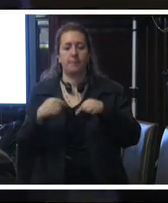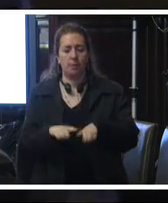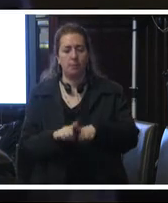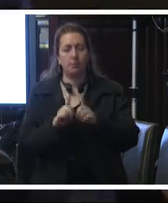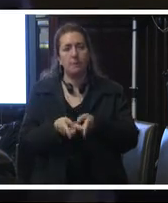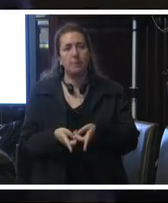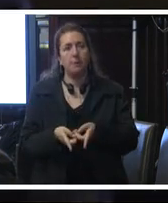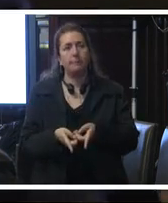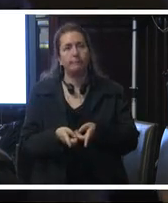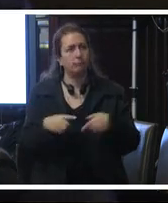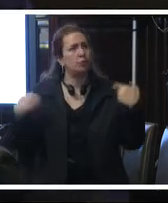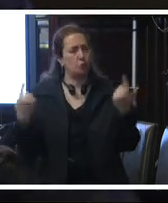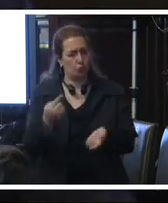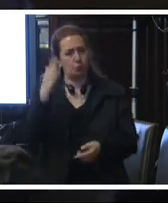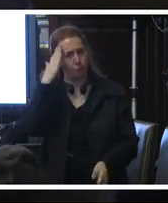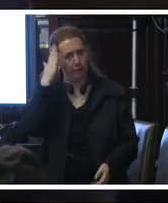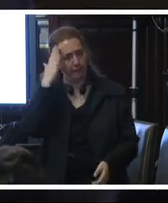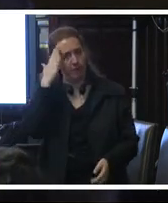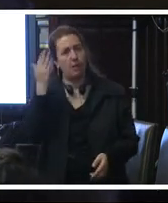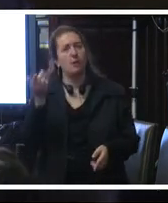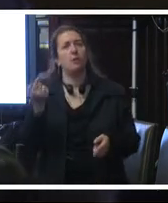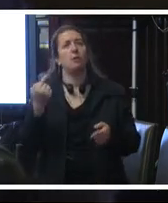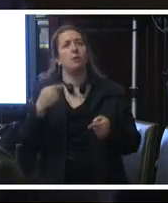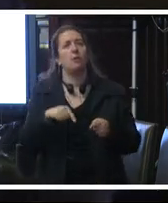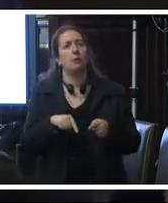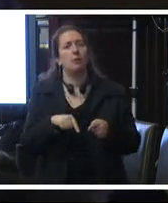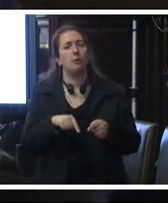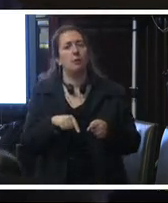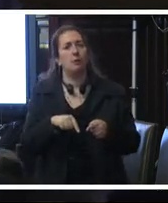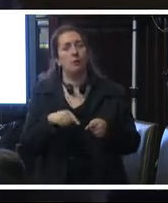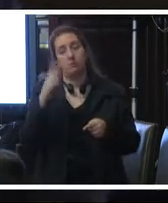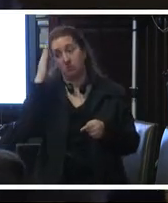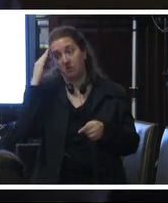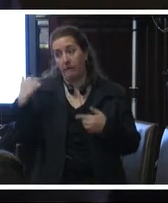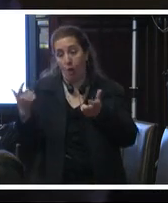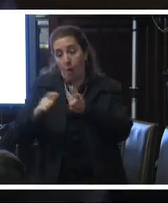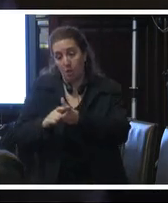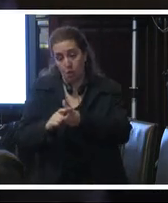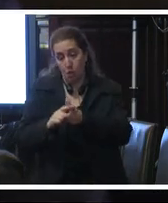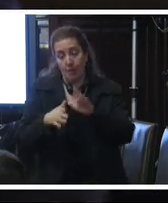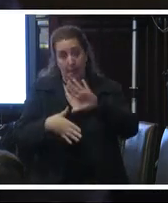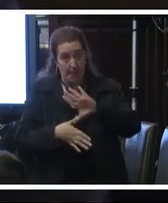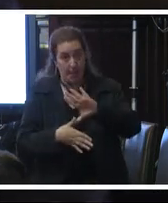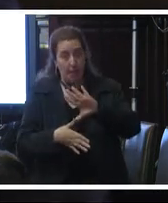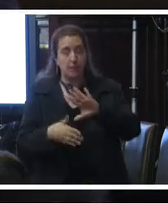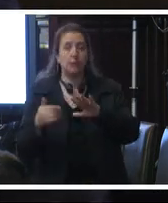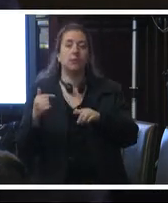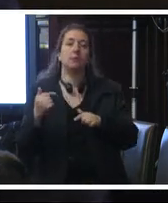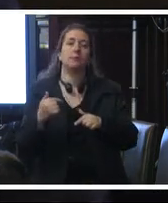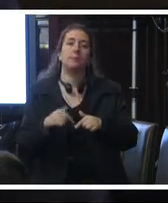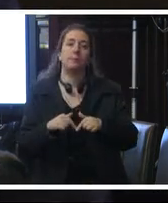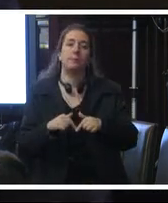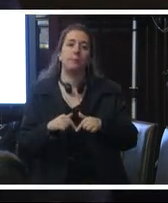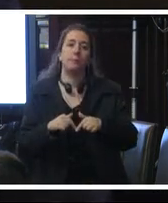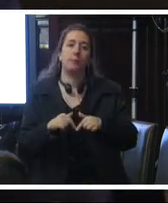quisiera, estamos muy conscientes y lo impulsará la Comisión Interamericana desde la